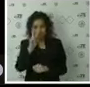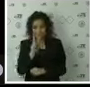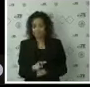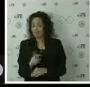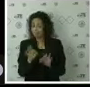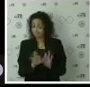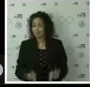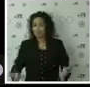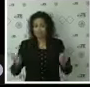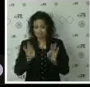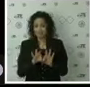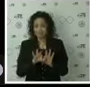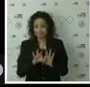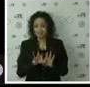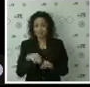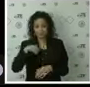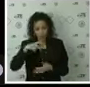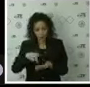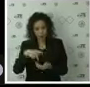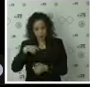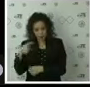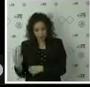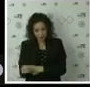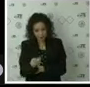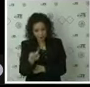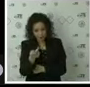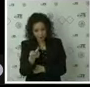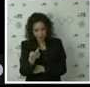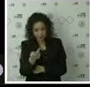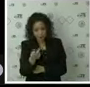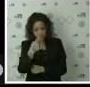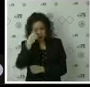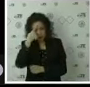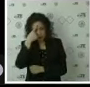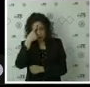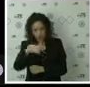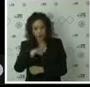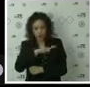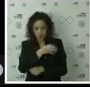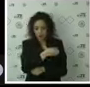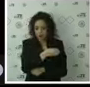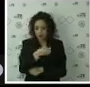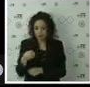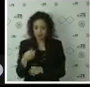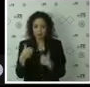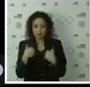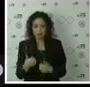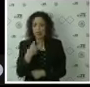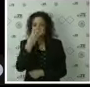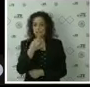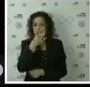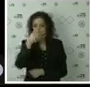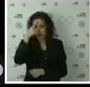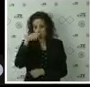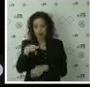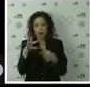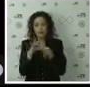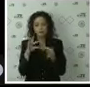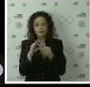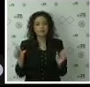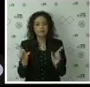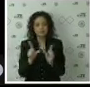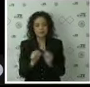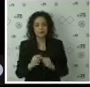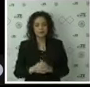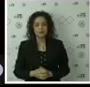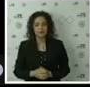clave. Te repito la pregunta si no tienes inconveniente para tratar de poner un poquito de orden y te daría 3 minutos para que puedas